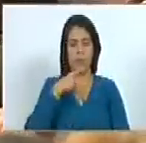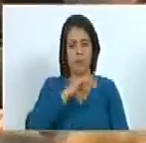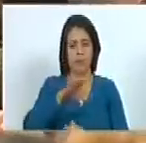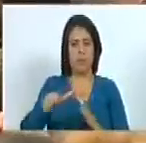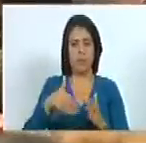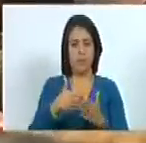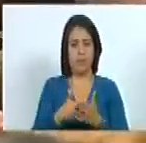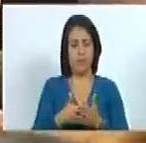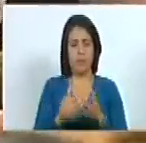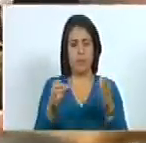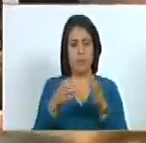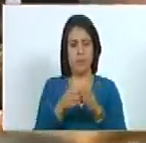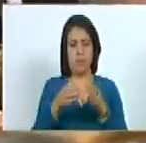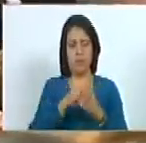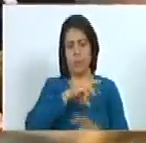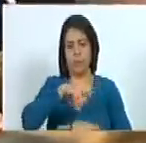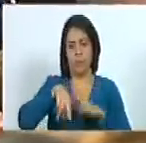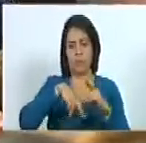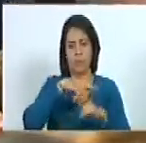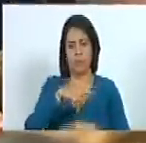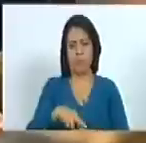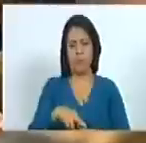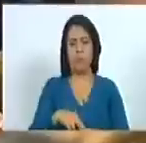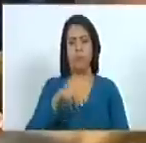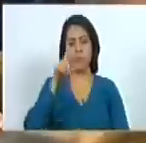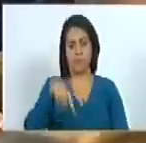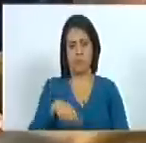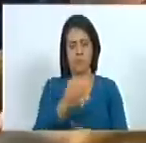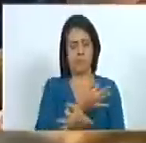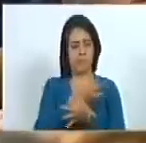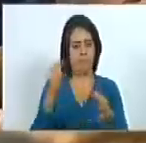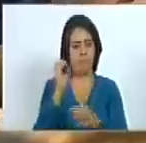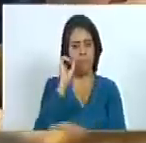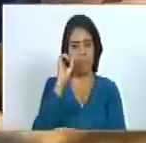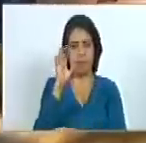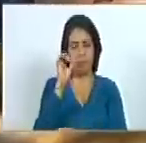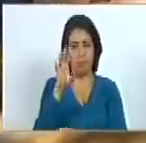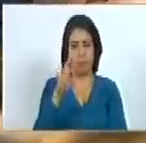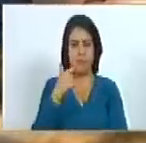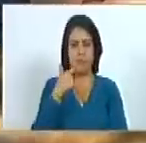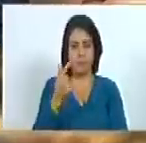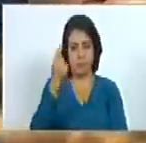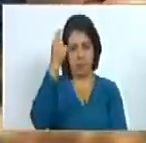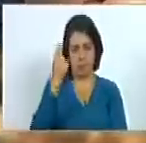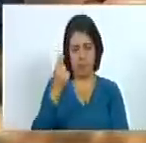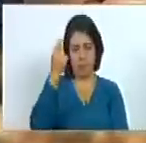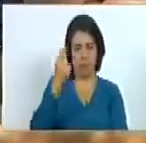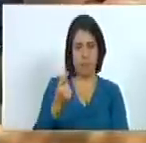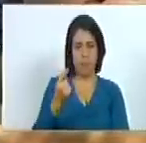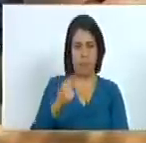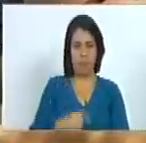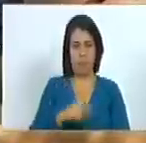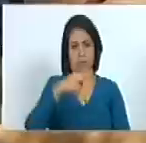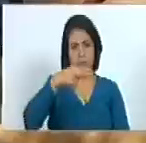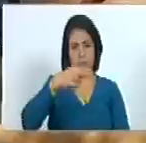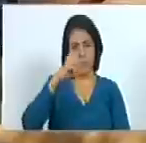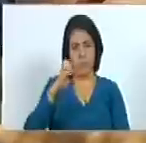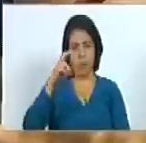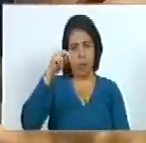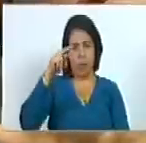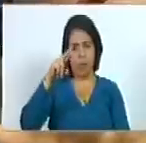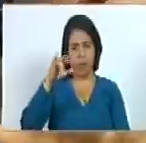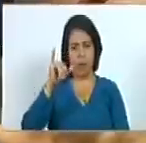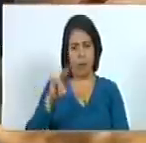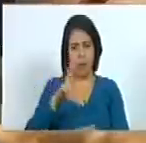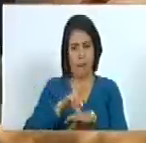todo el equipo de la revolución, asimismo un extraordinario parlamentario. Nos referimos al compañero y camarada Henry Ventura Moreno,